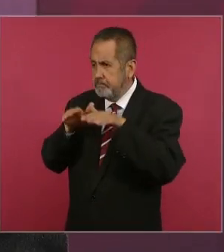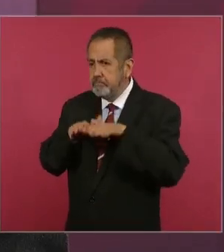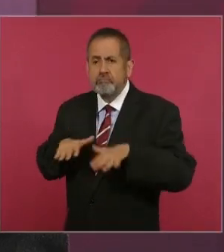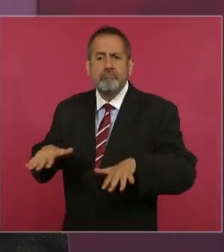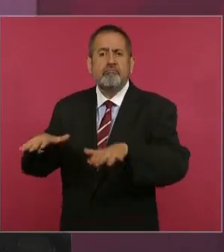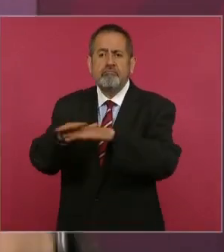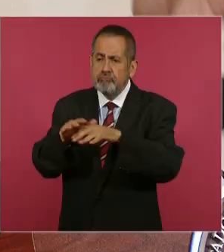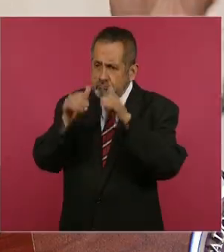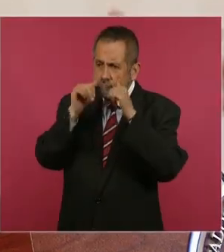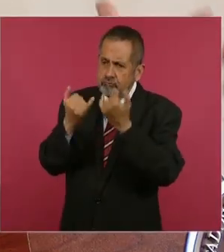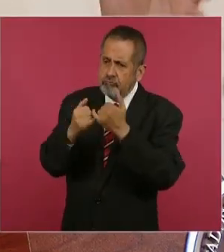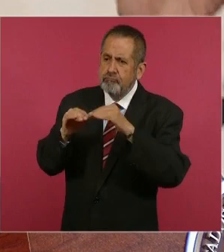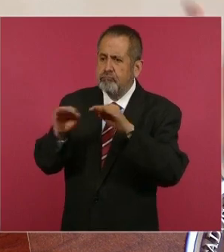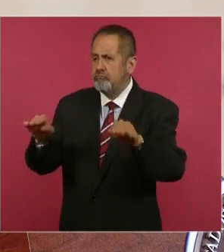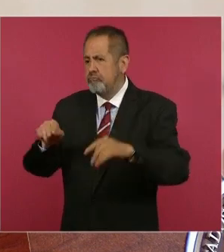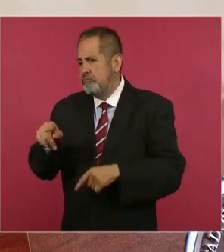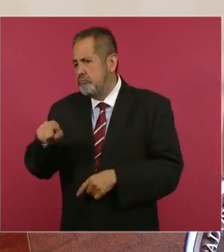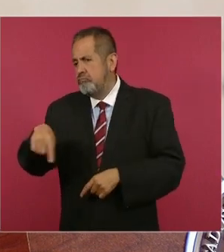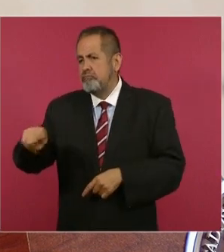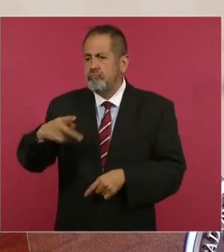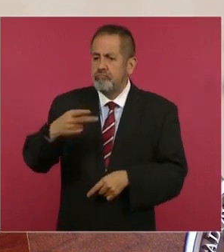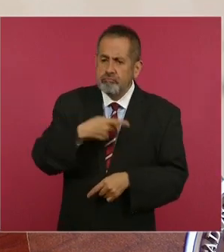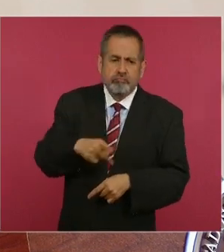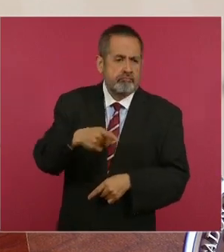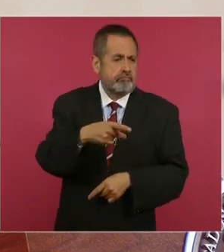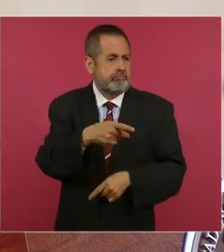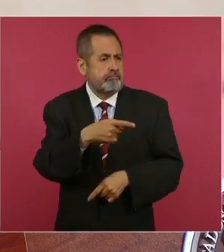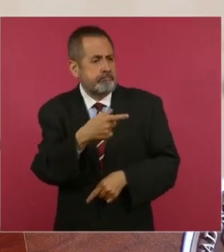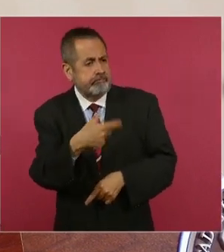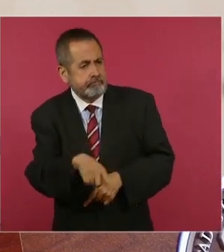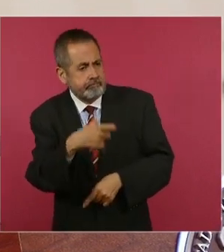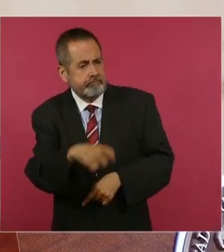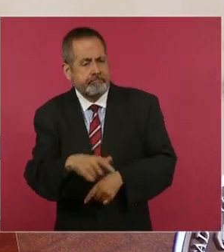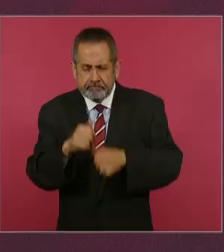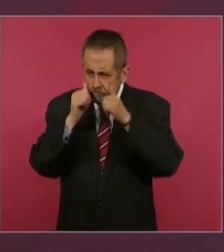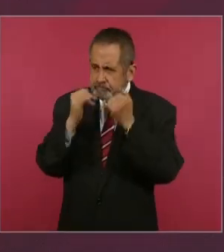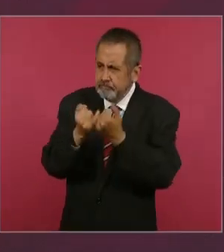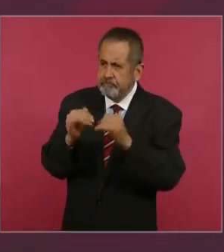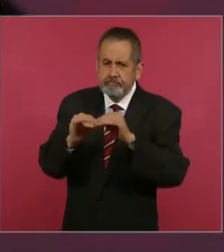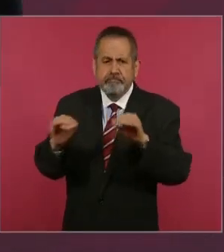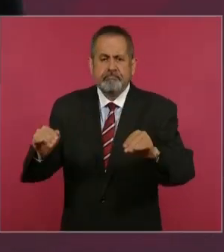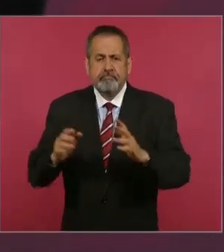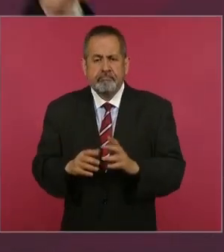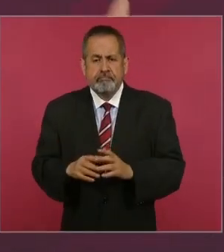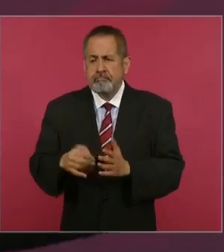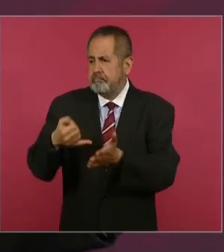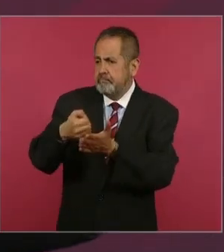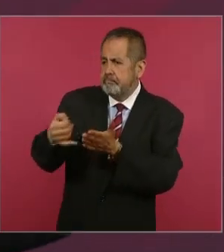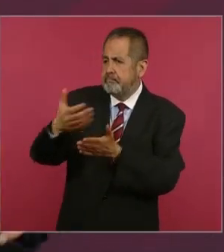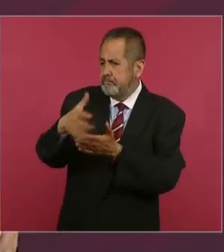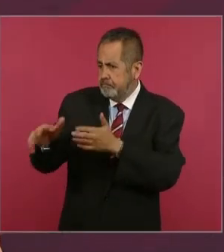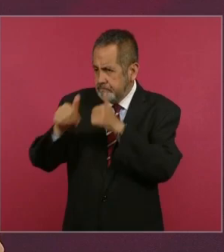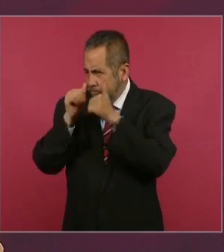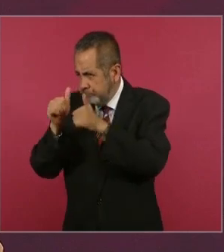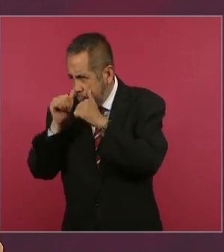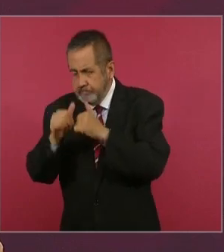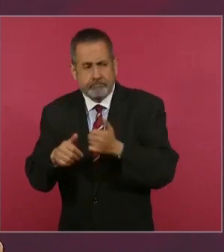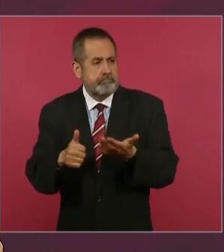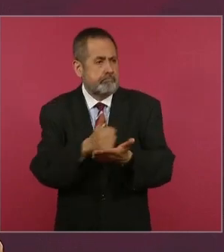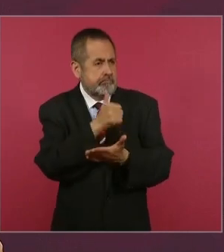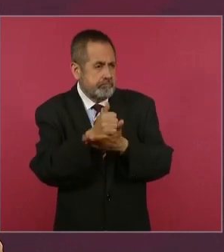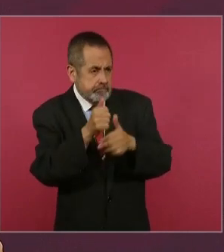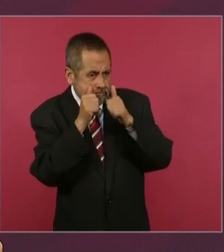todos para ricos y para pobres para la gente del campo para la gente de la